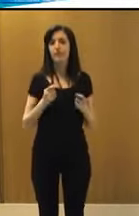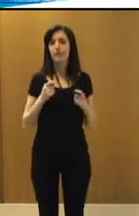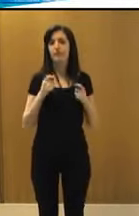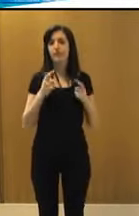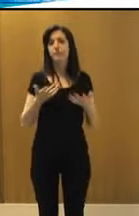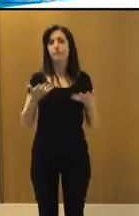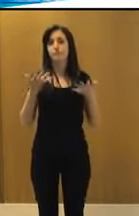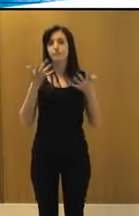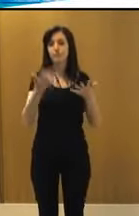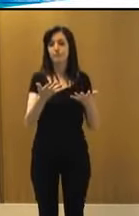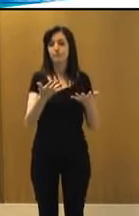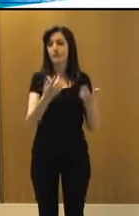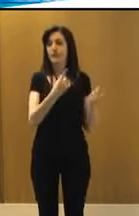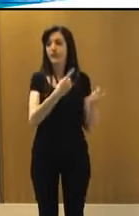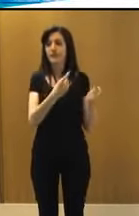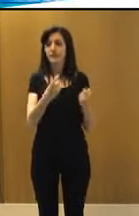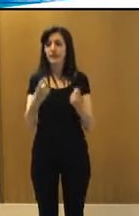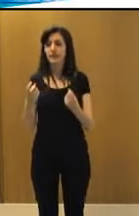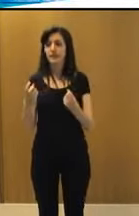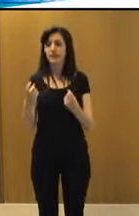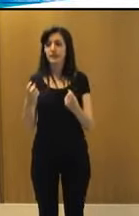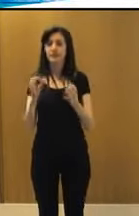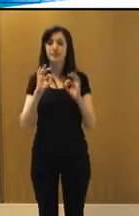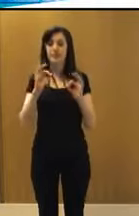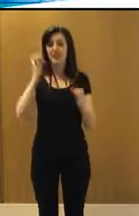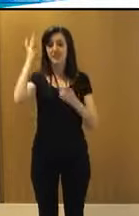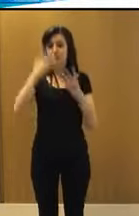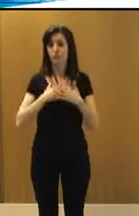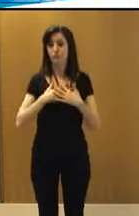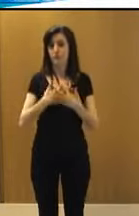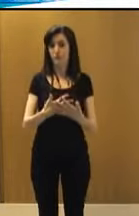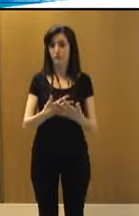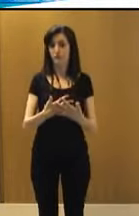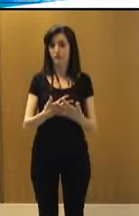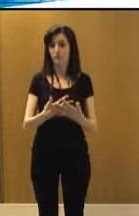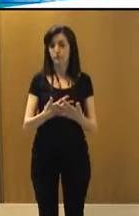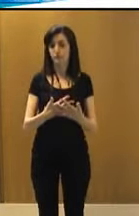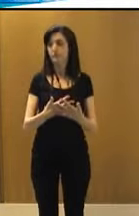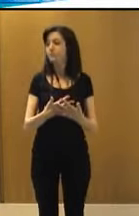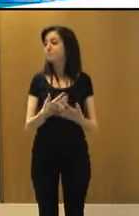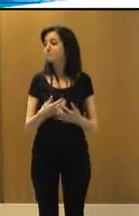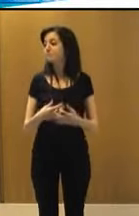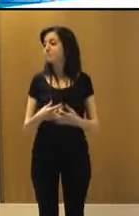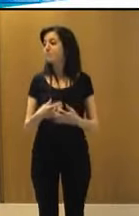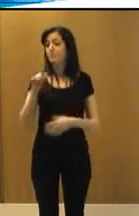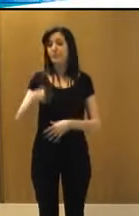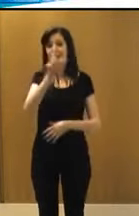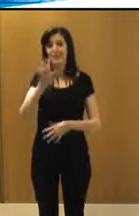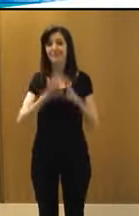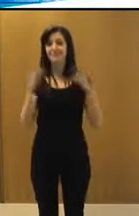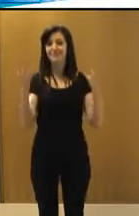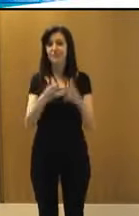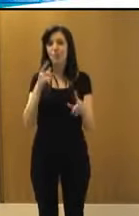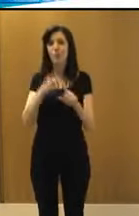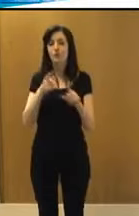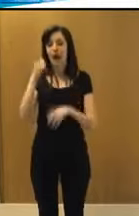oferta de las necesidades de estas grandes asociaciones en necesidad de voluntariado. y otra cosa es que los internautas puedan